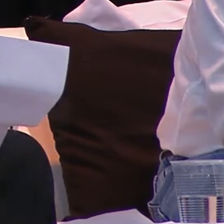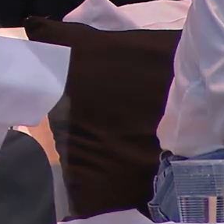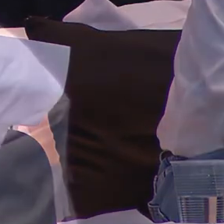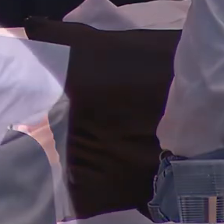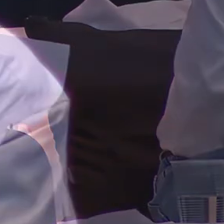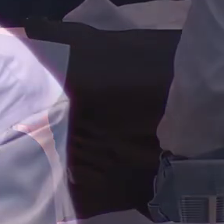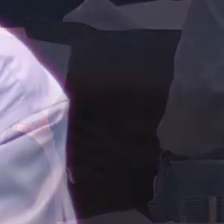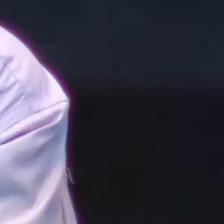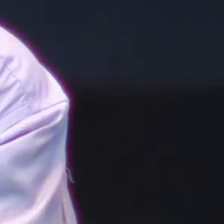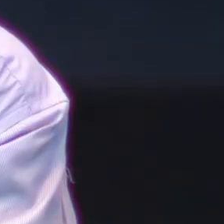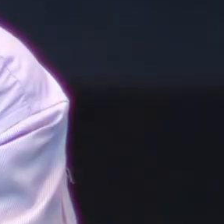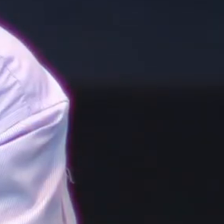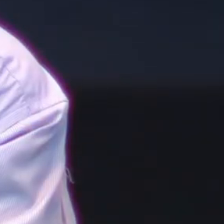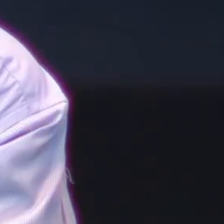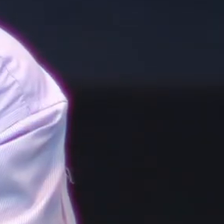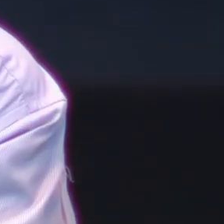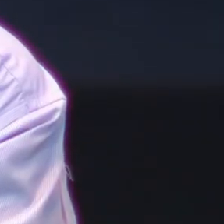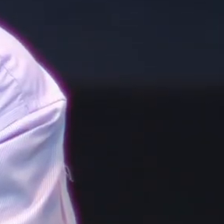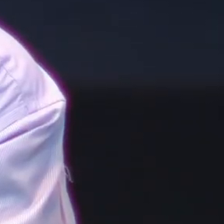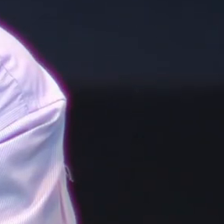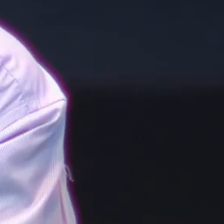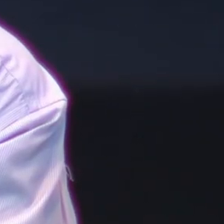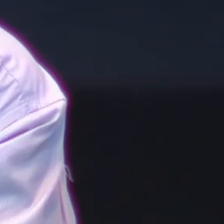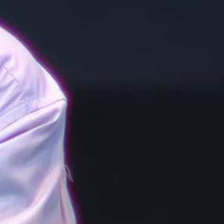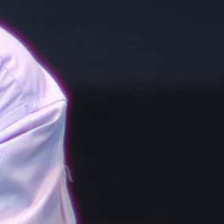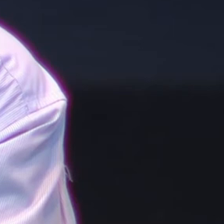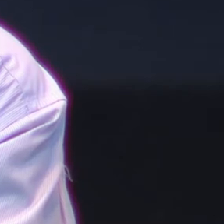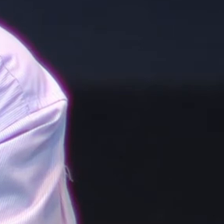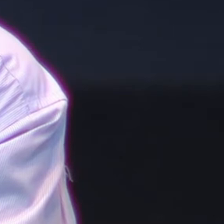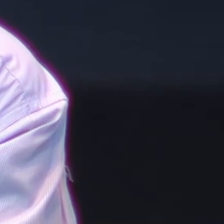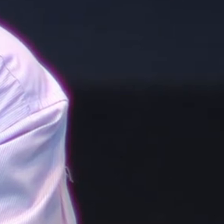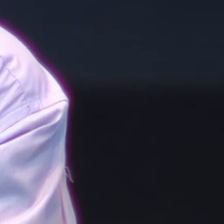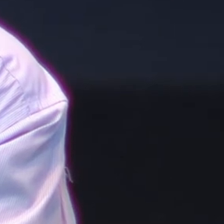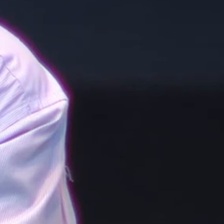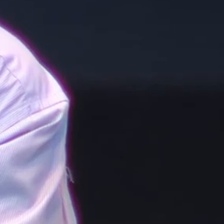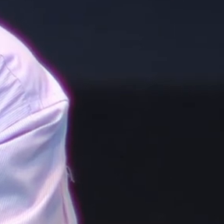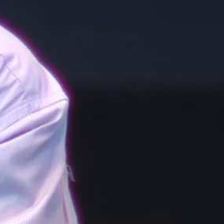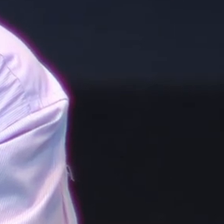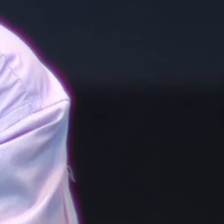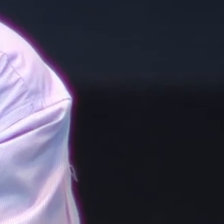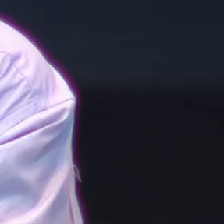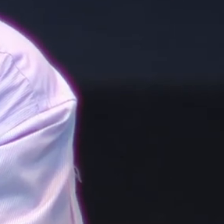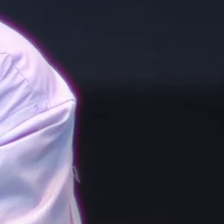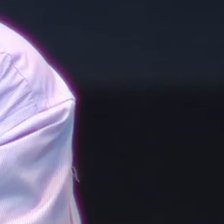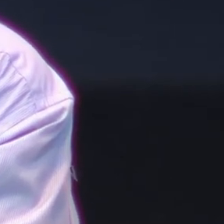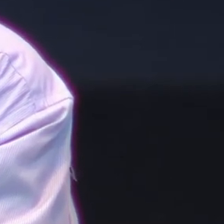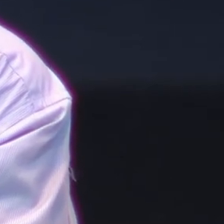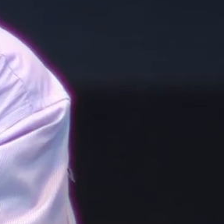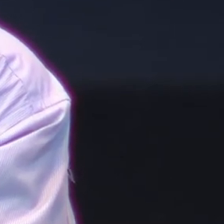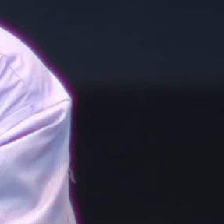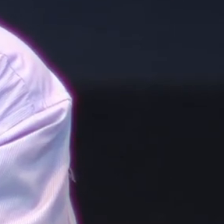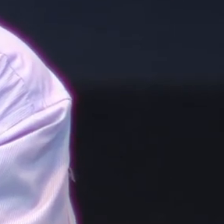la renta que generan esos sectores precisamos cambiar el modelo depredador por otro del buen